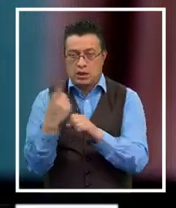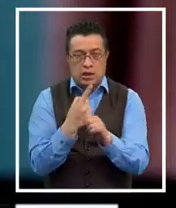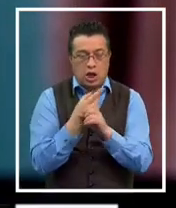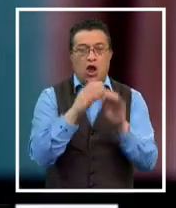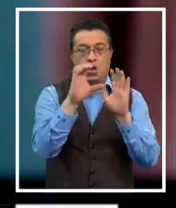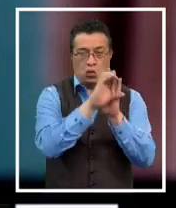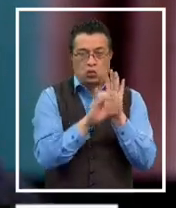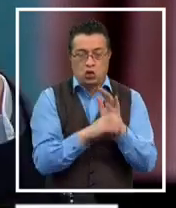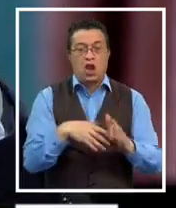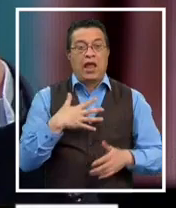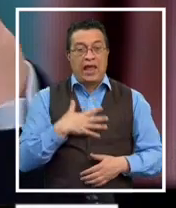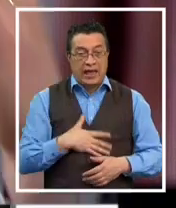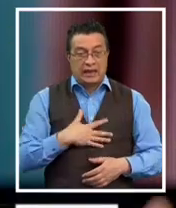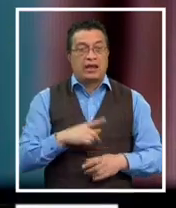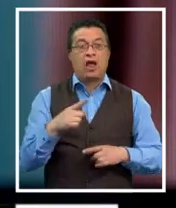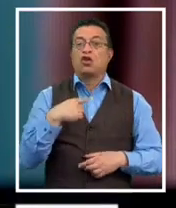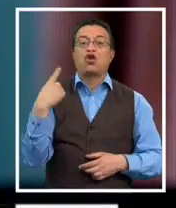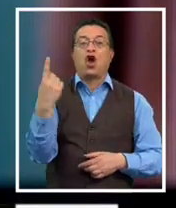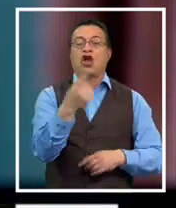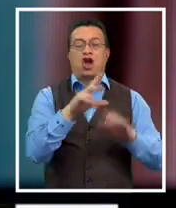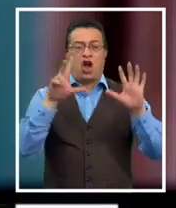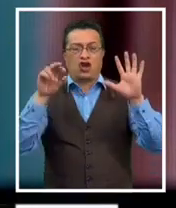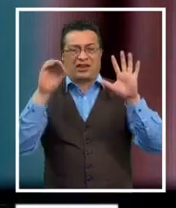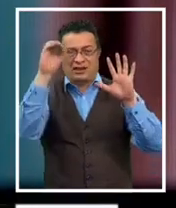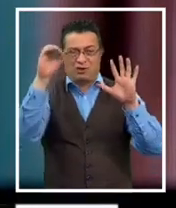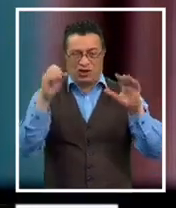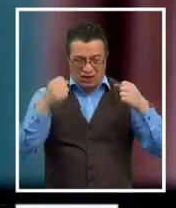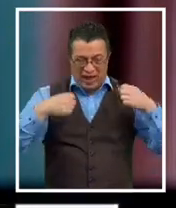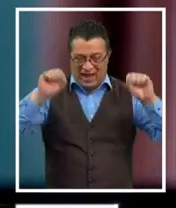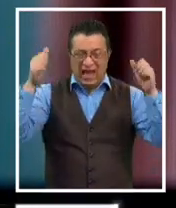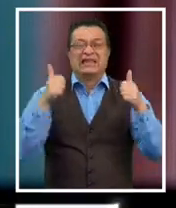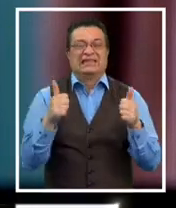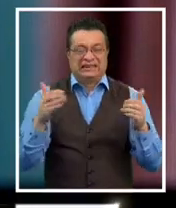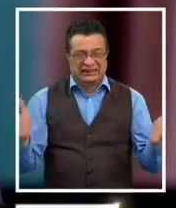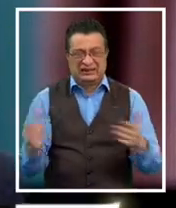como bien decía diego en donde quepamos el 80 por ciento y no solamente un pedacito